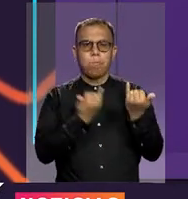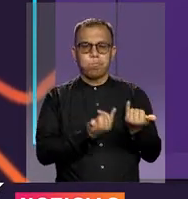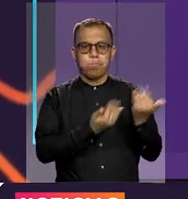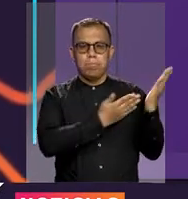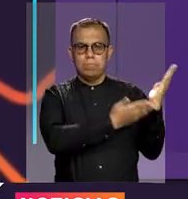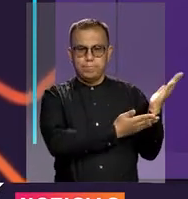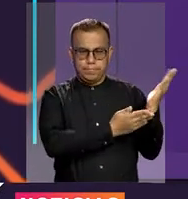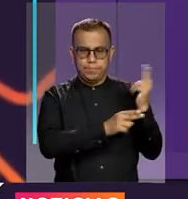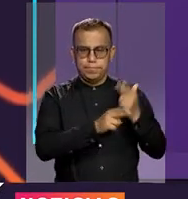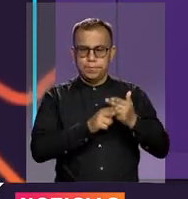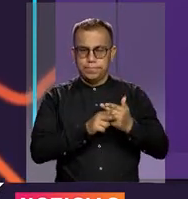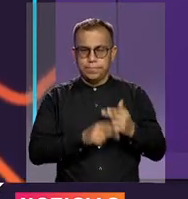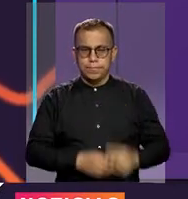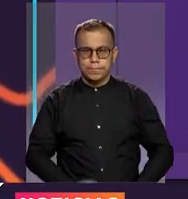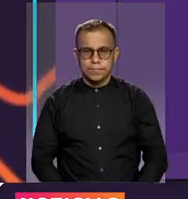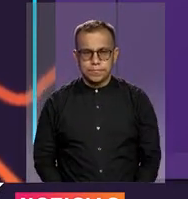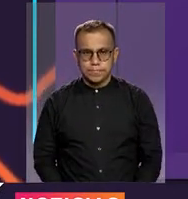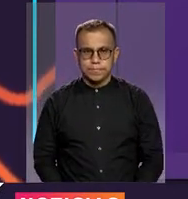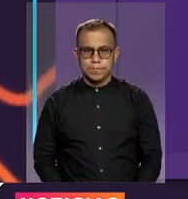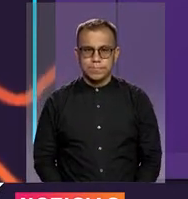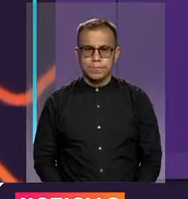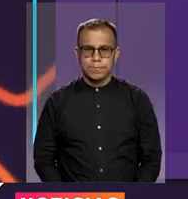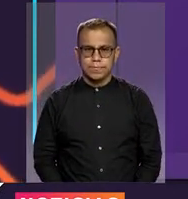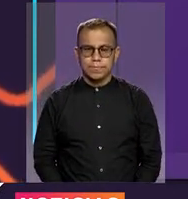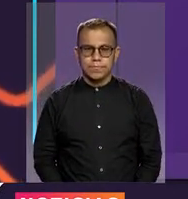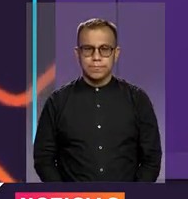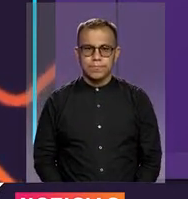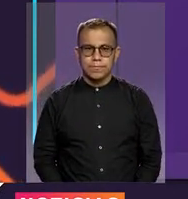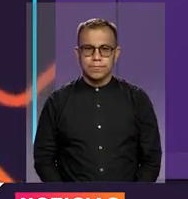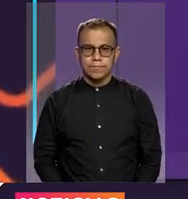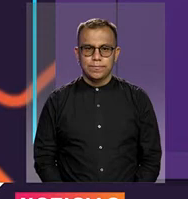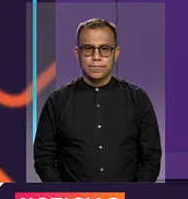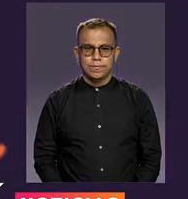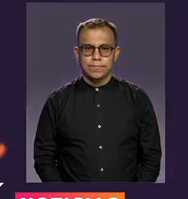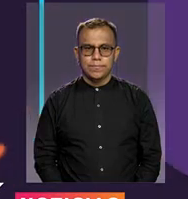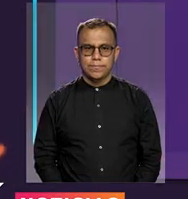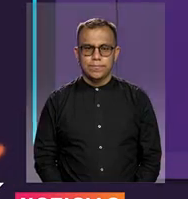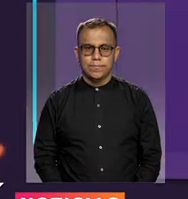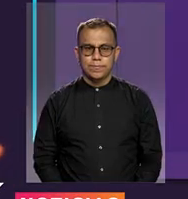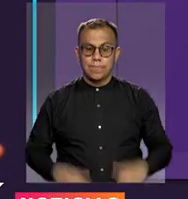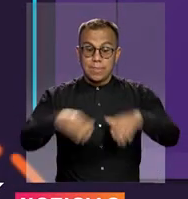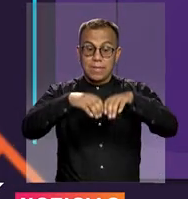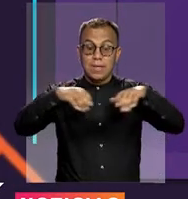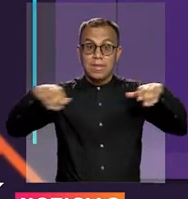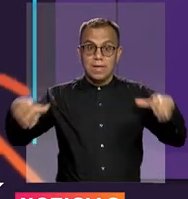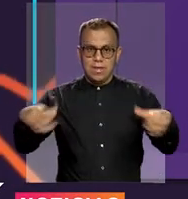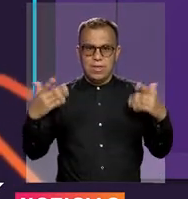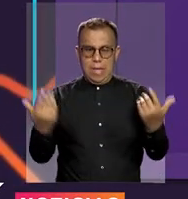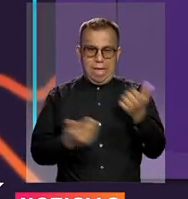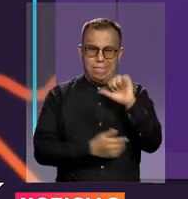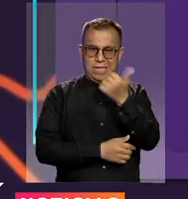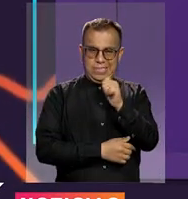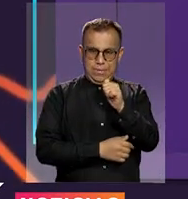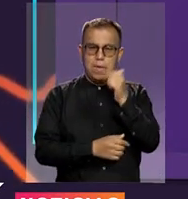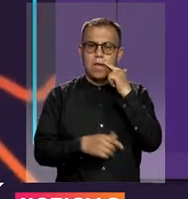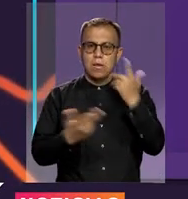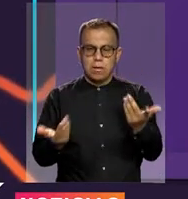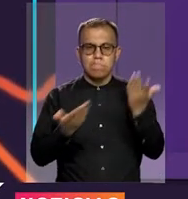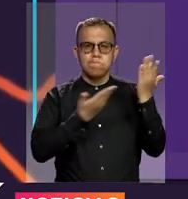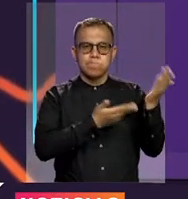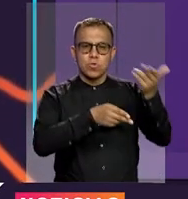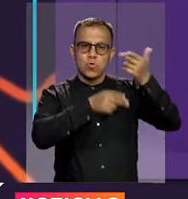Sur, General Santander, Venecia y Madelena. En la Troncal Carrera Décima, Country